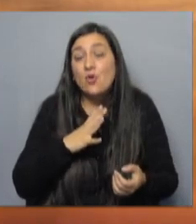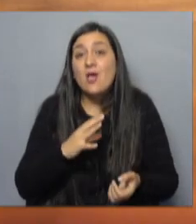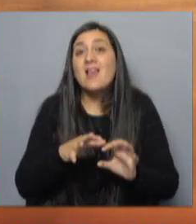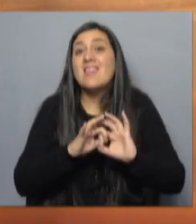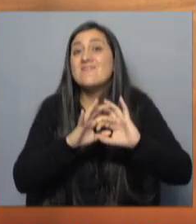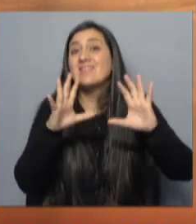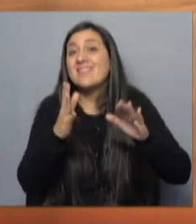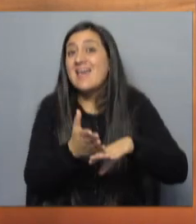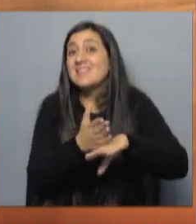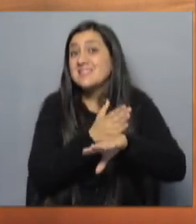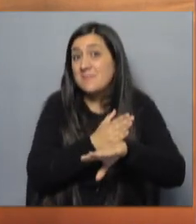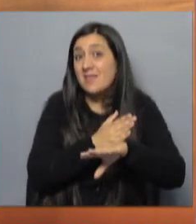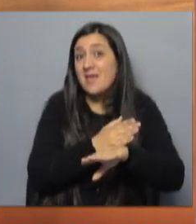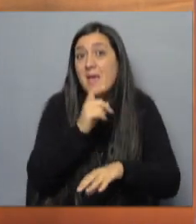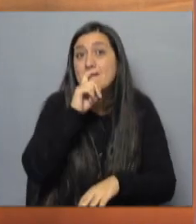del año que viene se me termina.